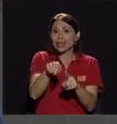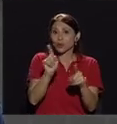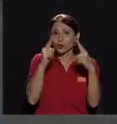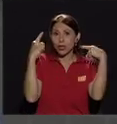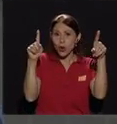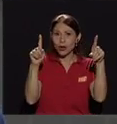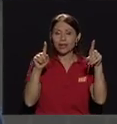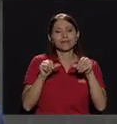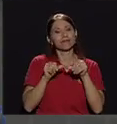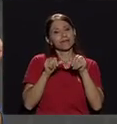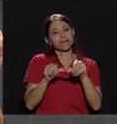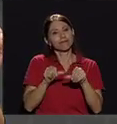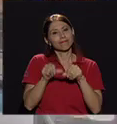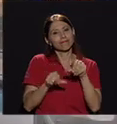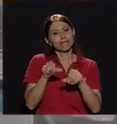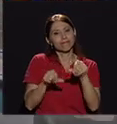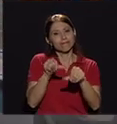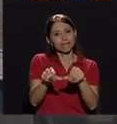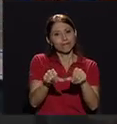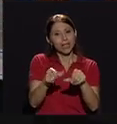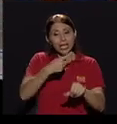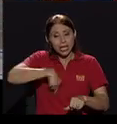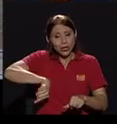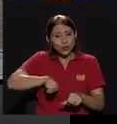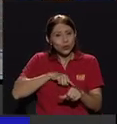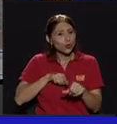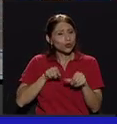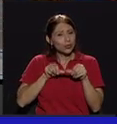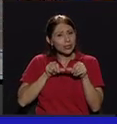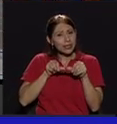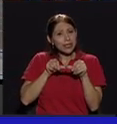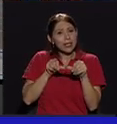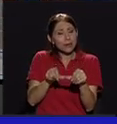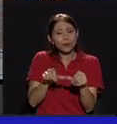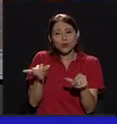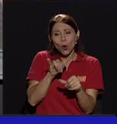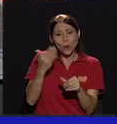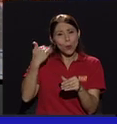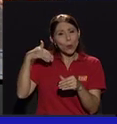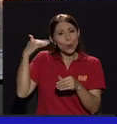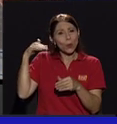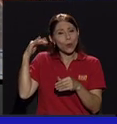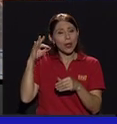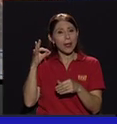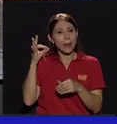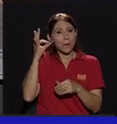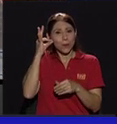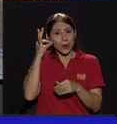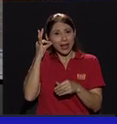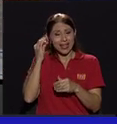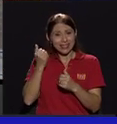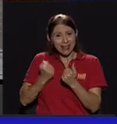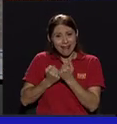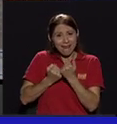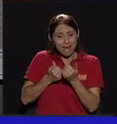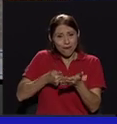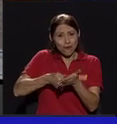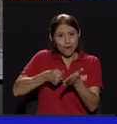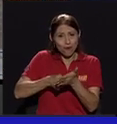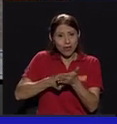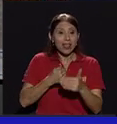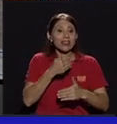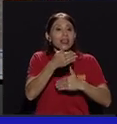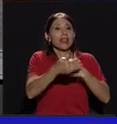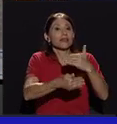seguir y venimos en esa línea histórica que empezaron las sufragistas y luego las que lucharon por la cuota mínima